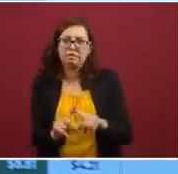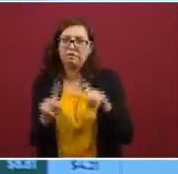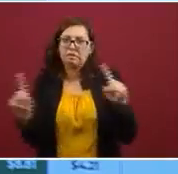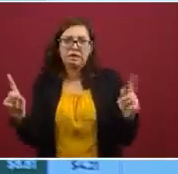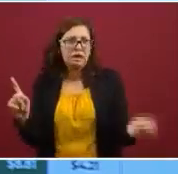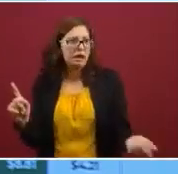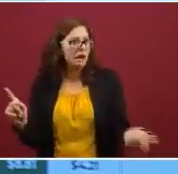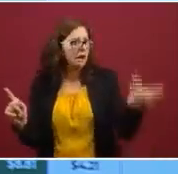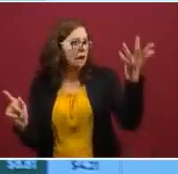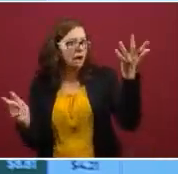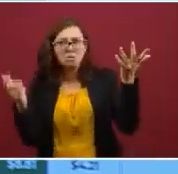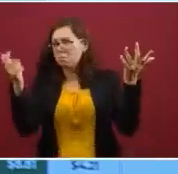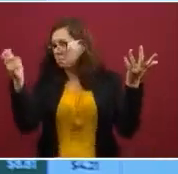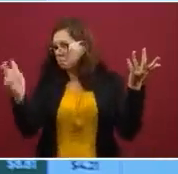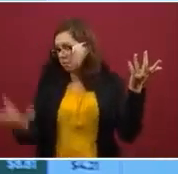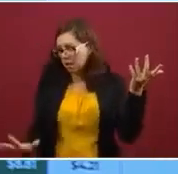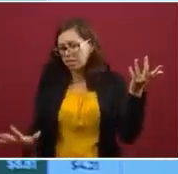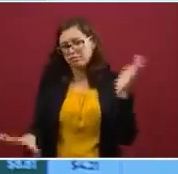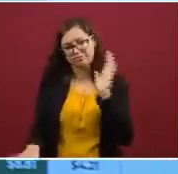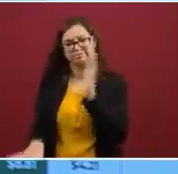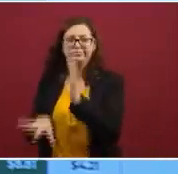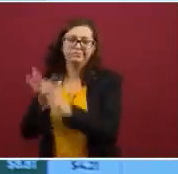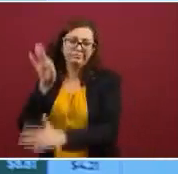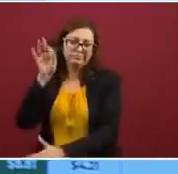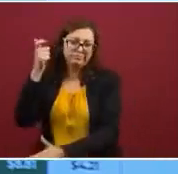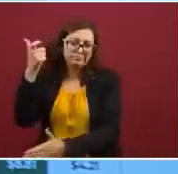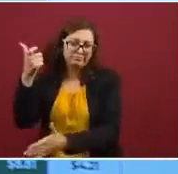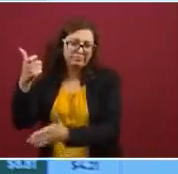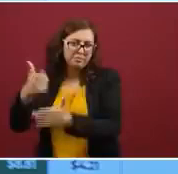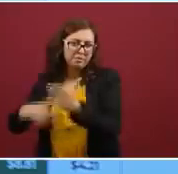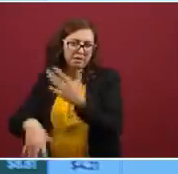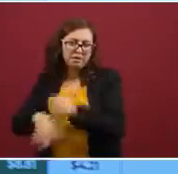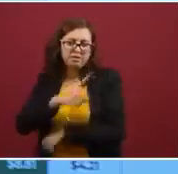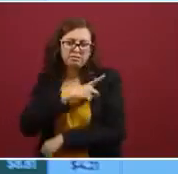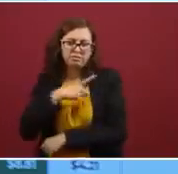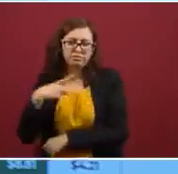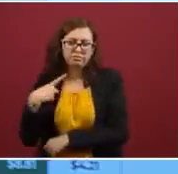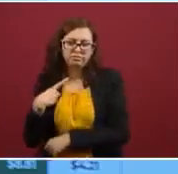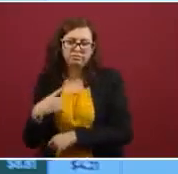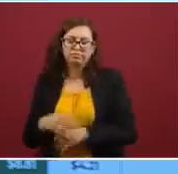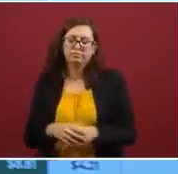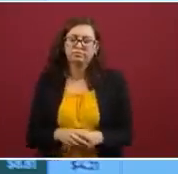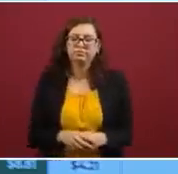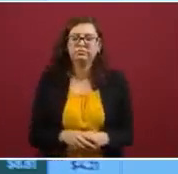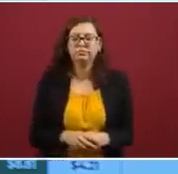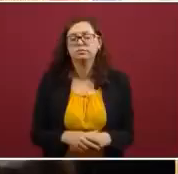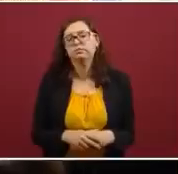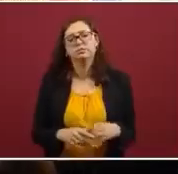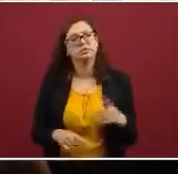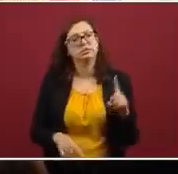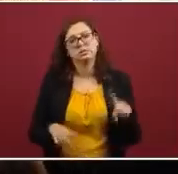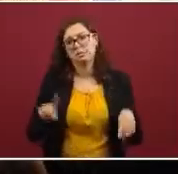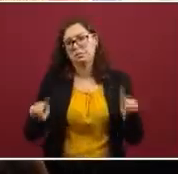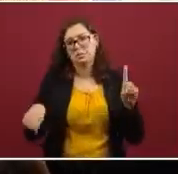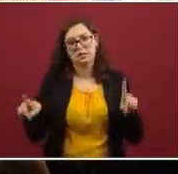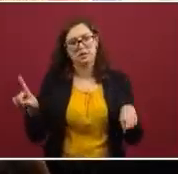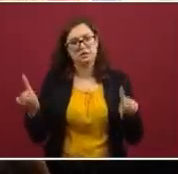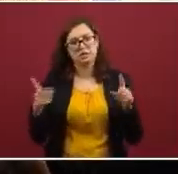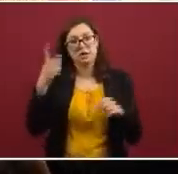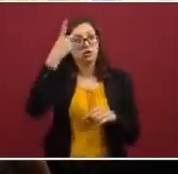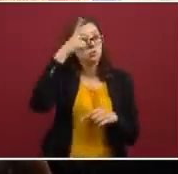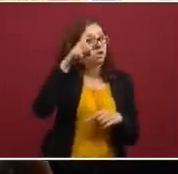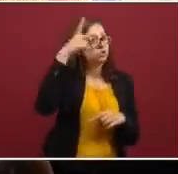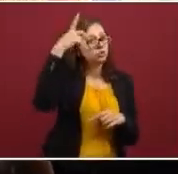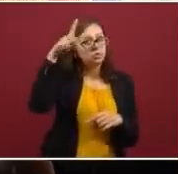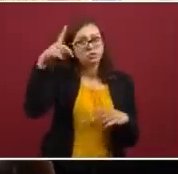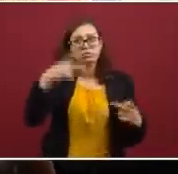nacional en este producto y que los distribuidores tienen márgenes muy altos. Habría que